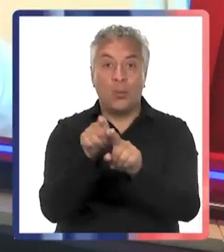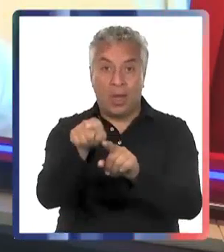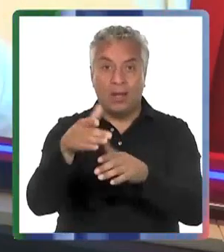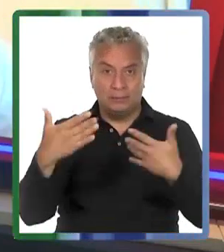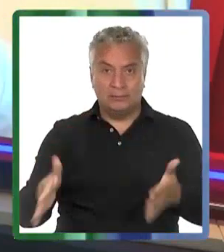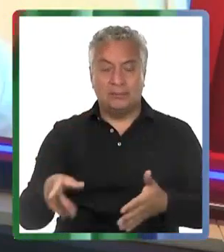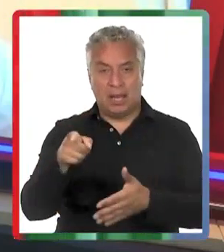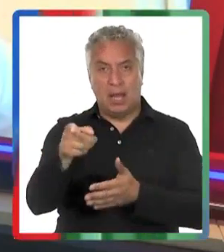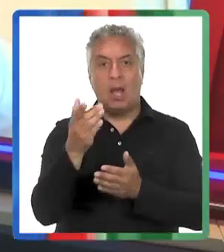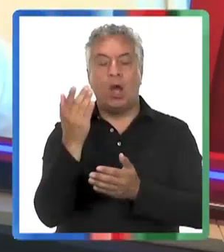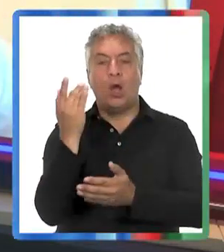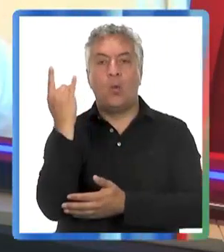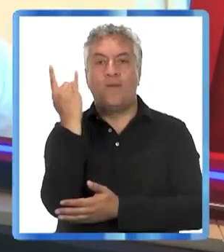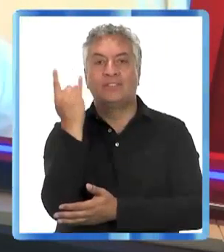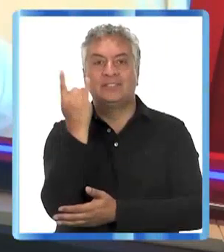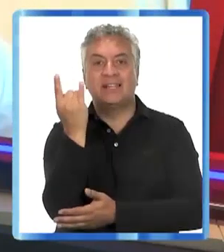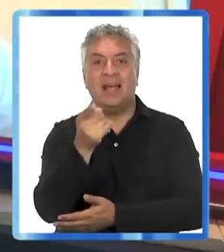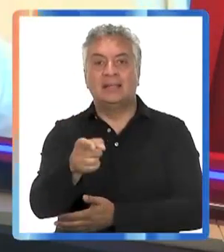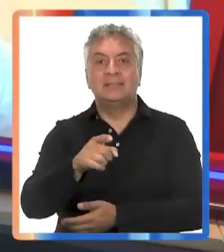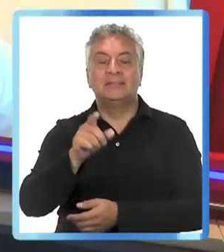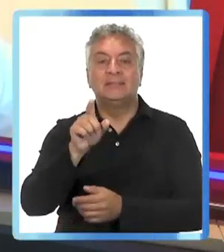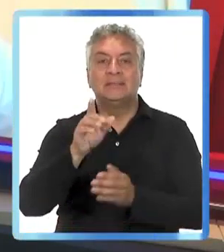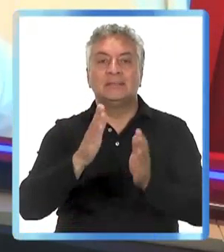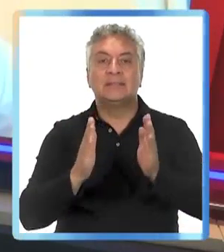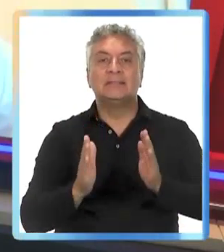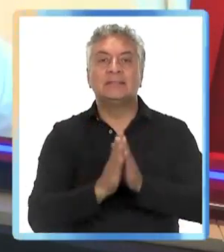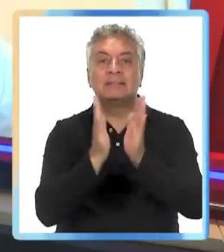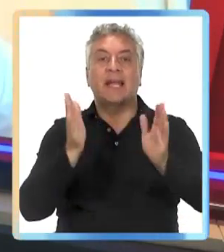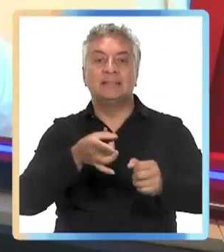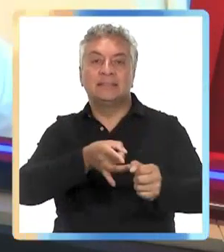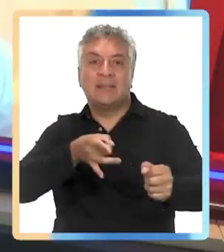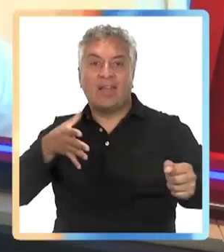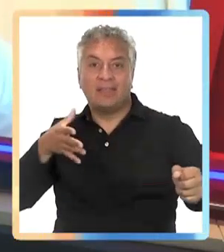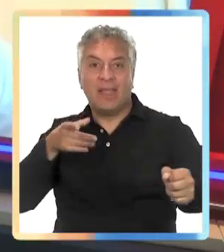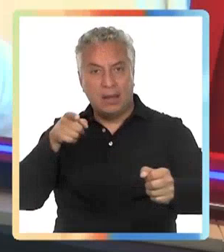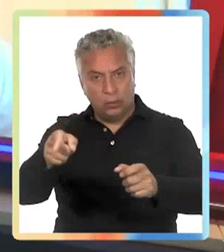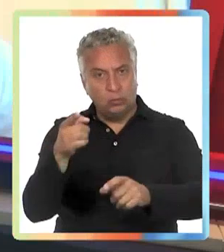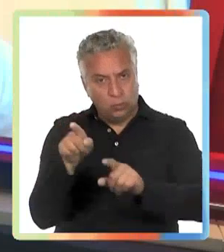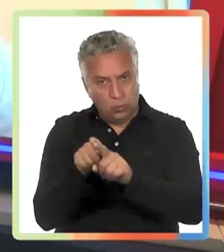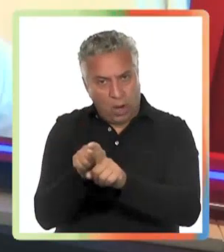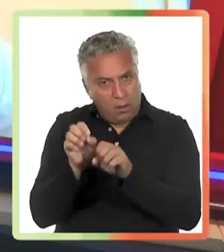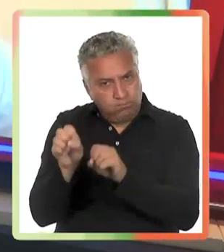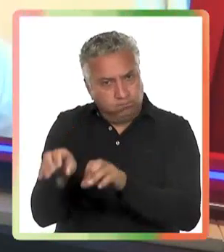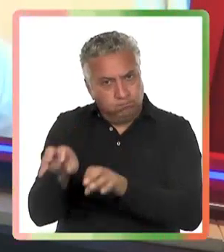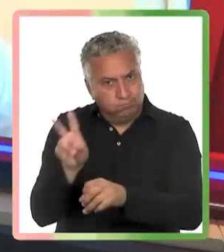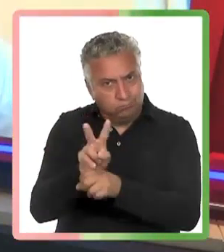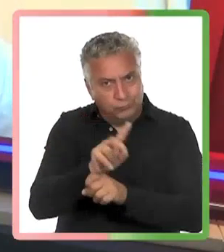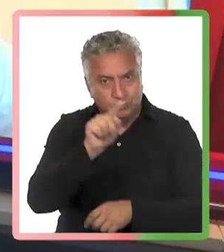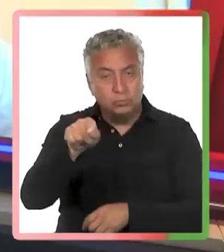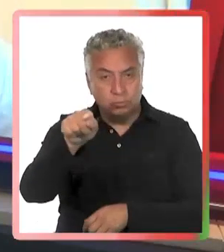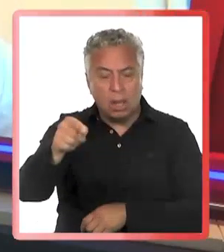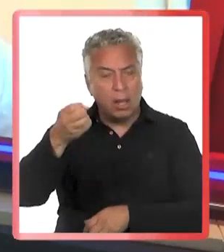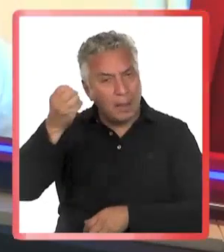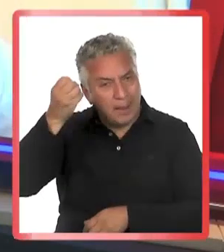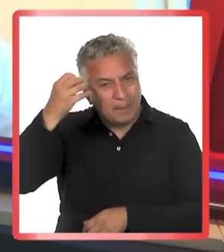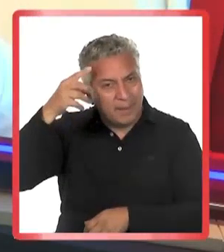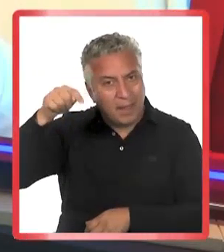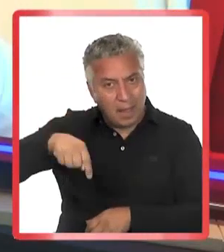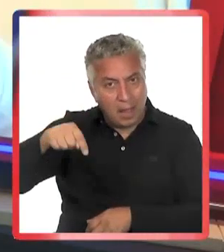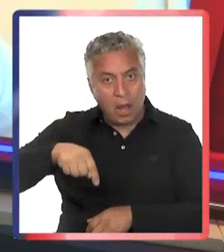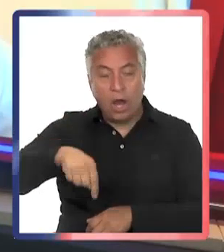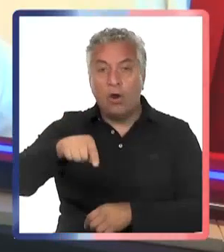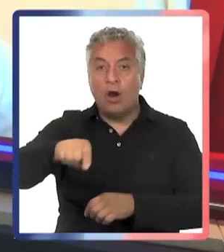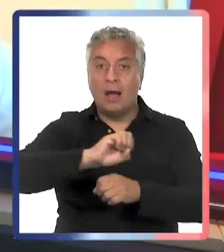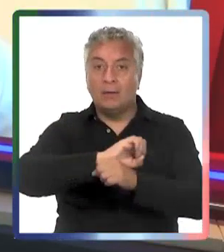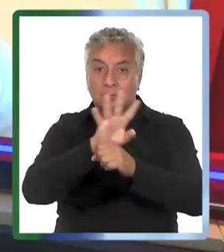haciendo academia como decano de la Facultad de Medicina y Ciencias de la Universidad San Sebastián. Yo diría que uno de los grandes aprendizajes también de esta